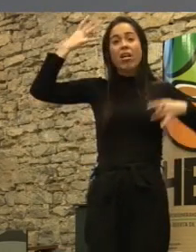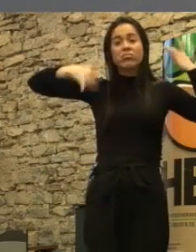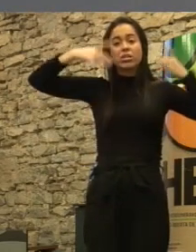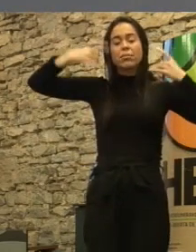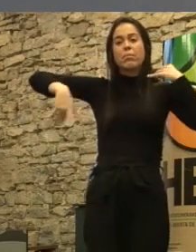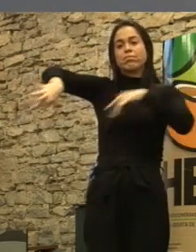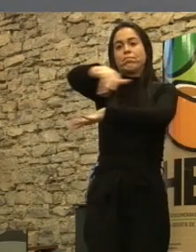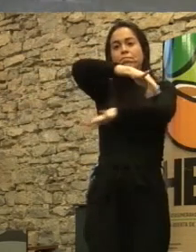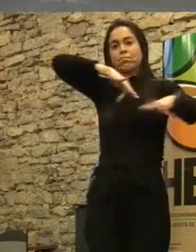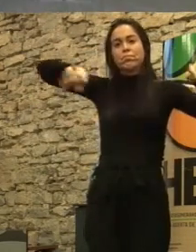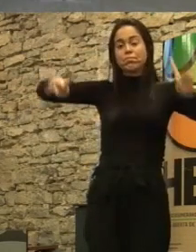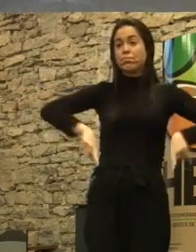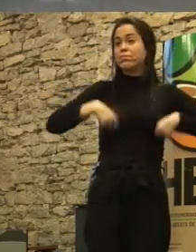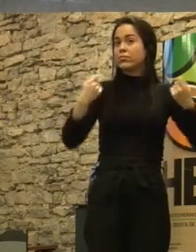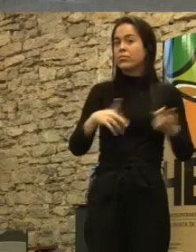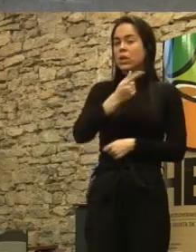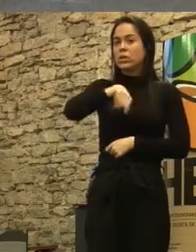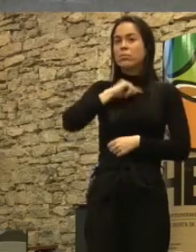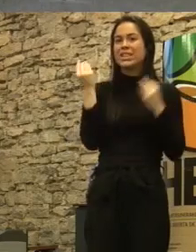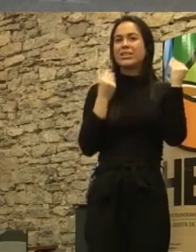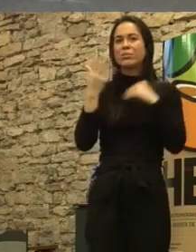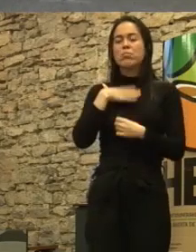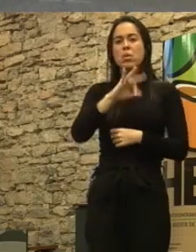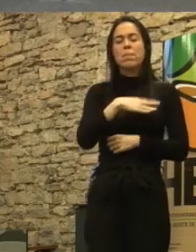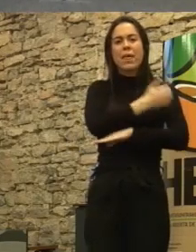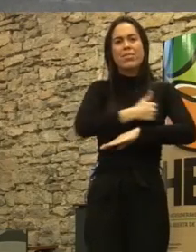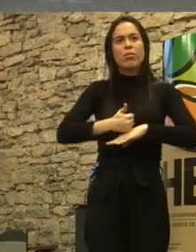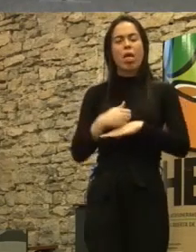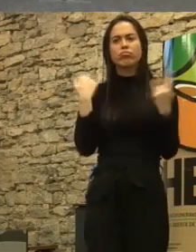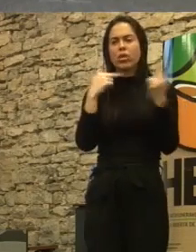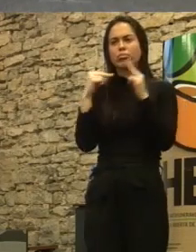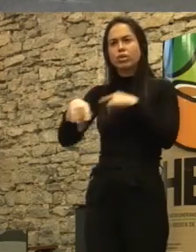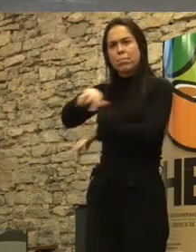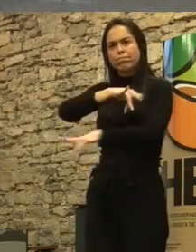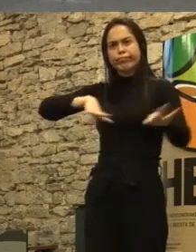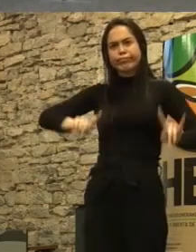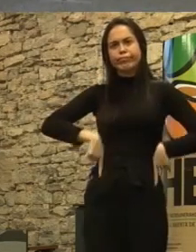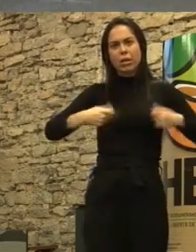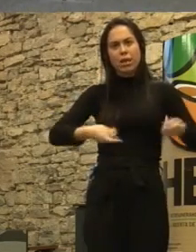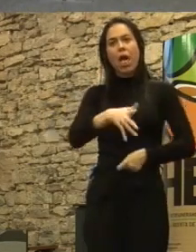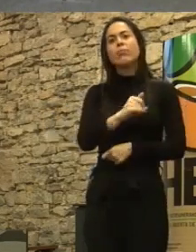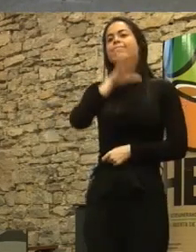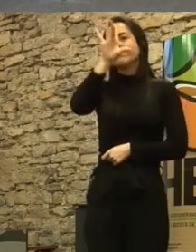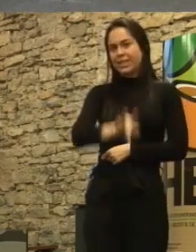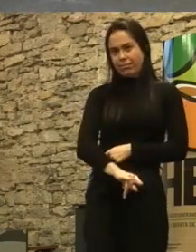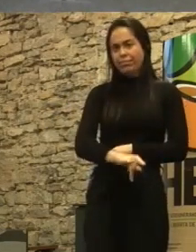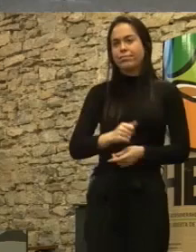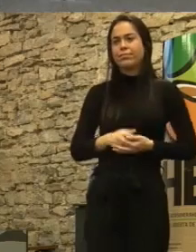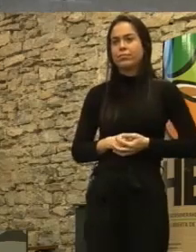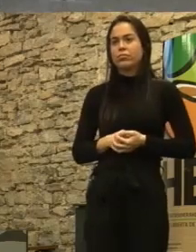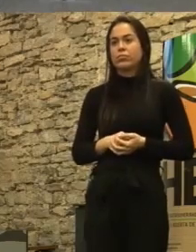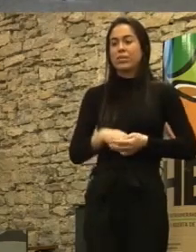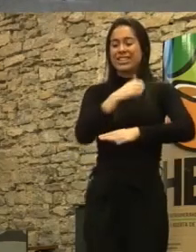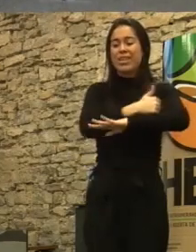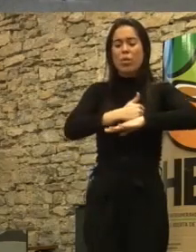el medio ambiente. Parece muy complicado pensar en que un ciudadano tiene respuesta para el medio ambiente, pero sí, hay todo un rango de